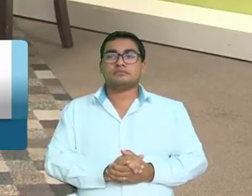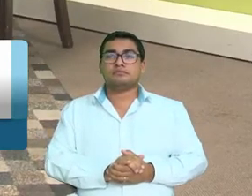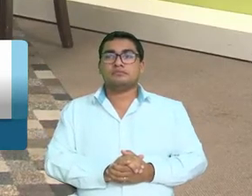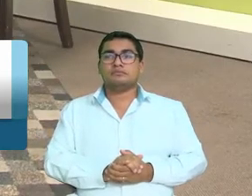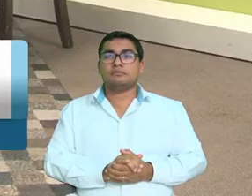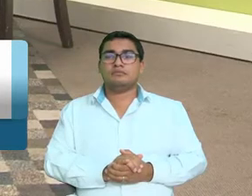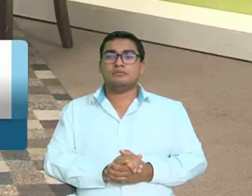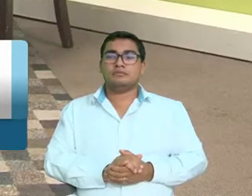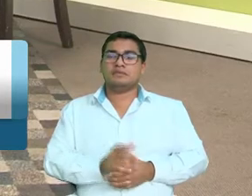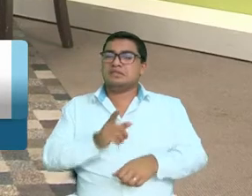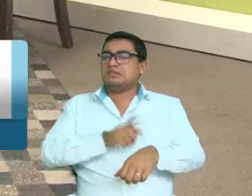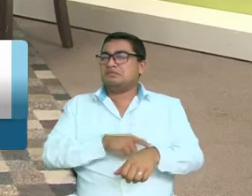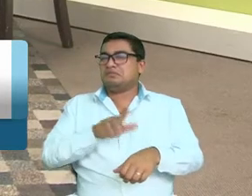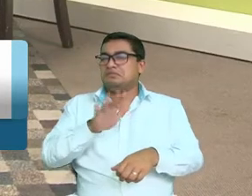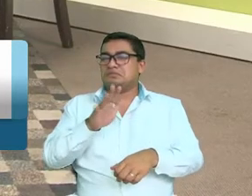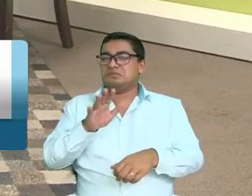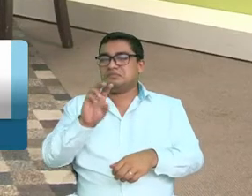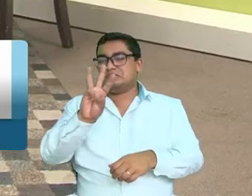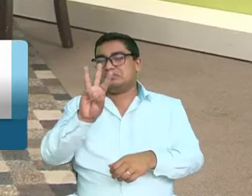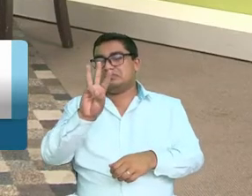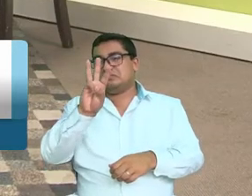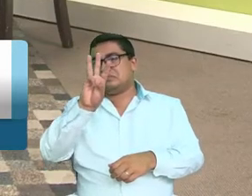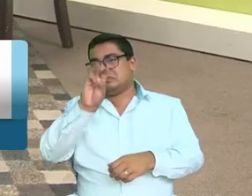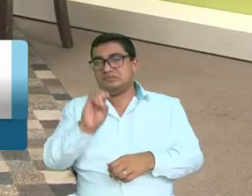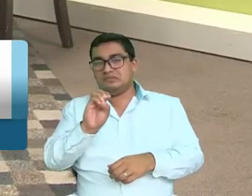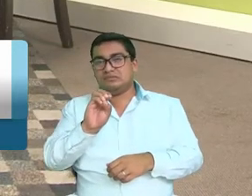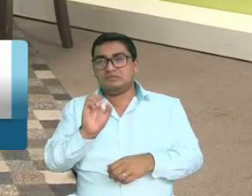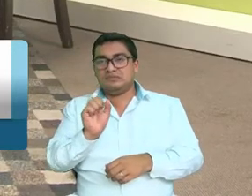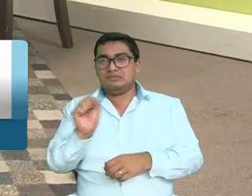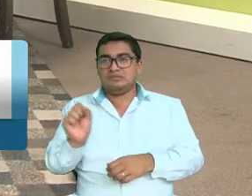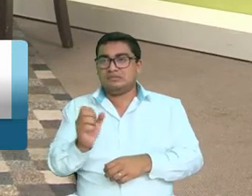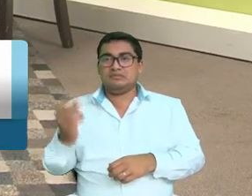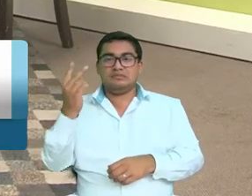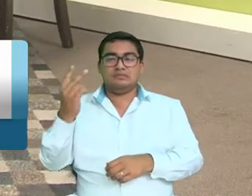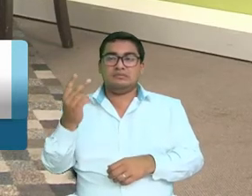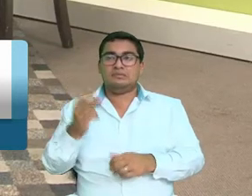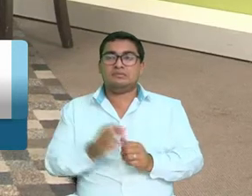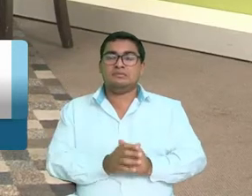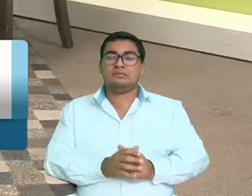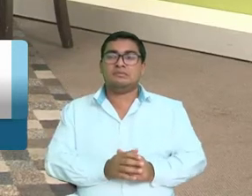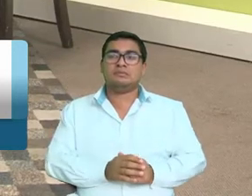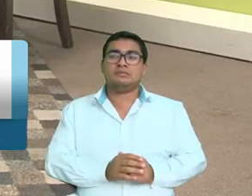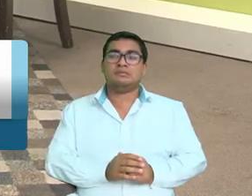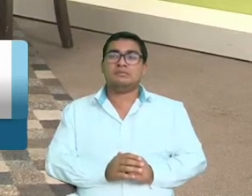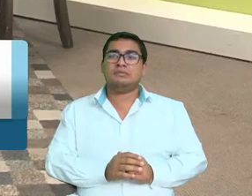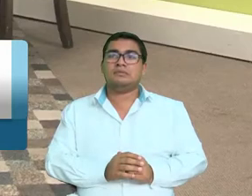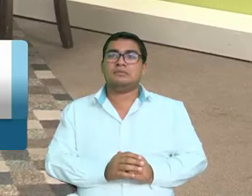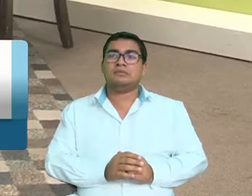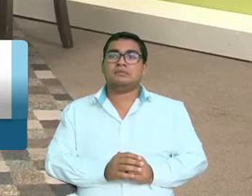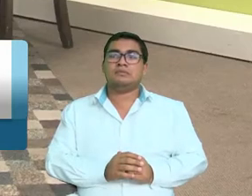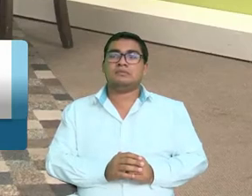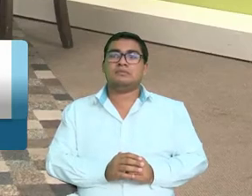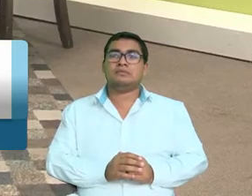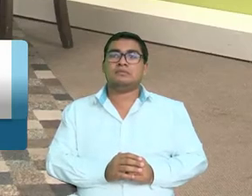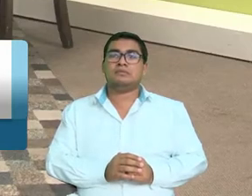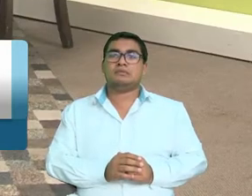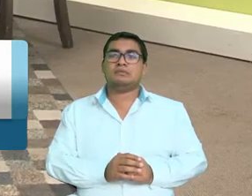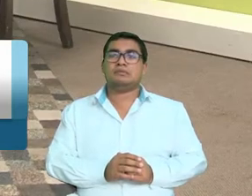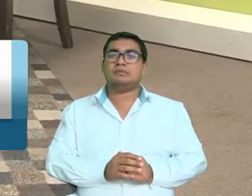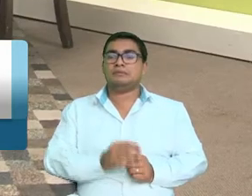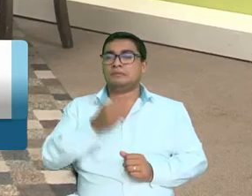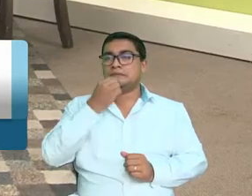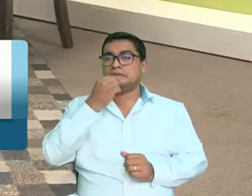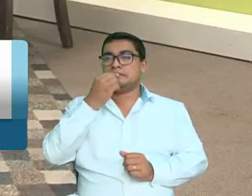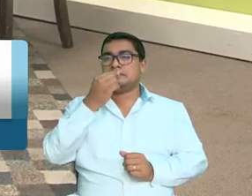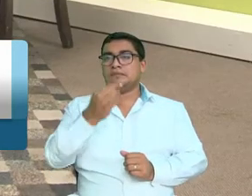generalmente en menos de en 30 segundos, ¿no? Generalmente lo que queda más es la diástole y la sístole, que es